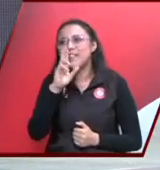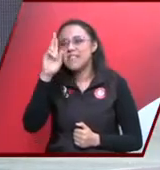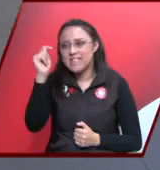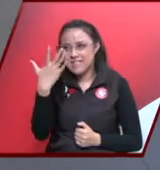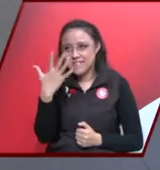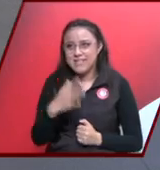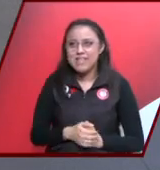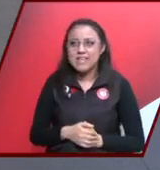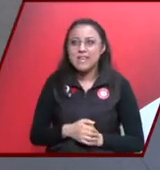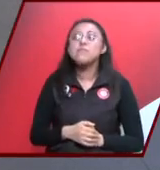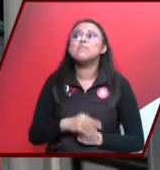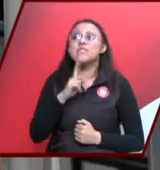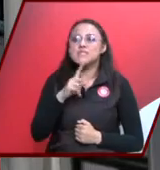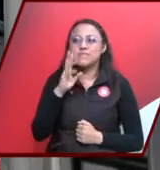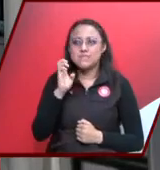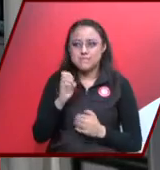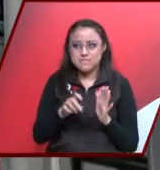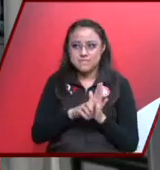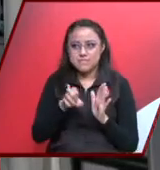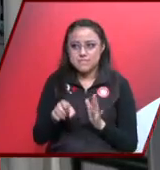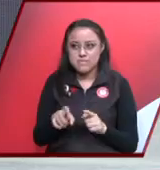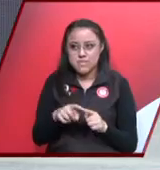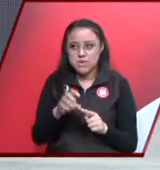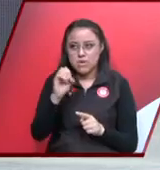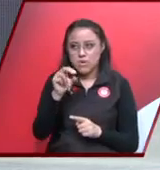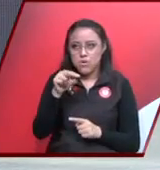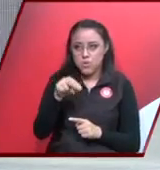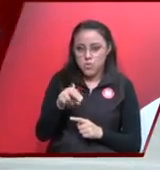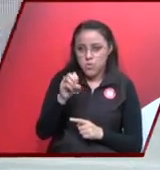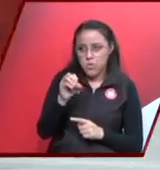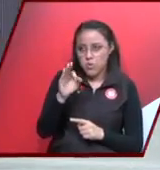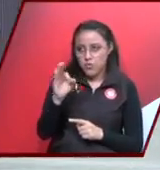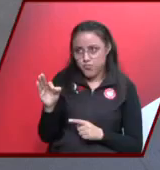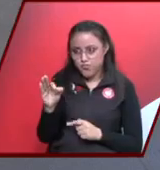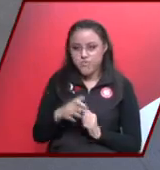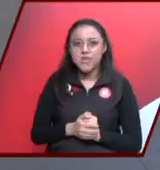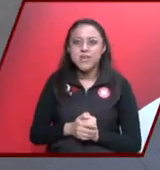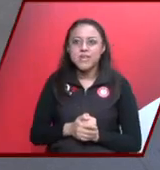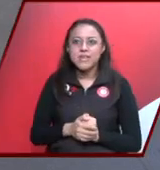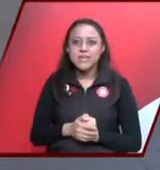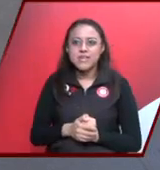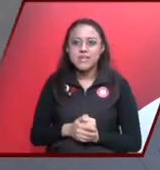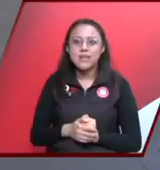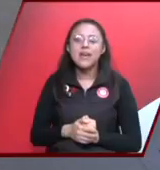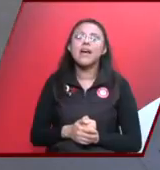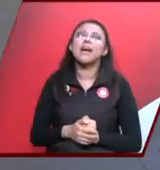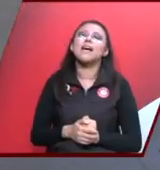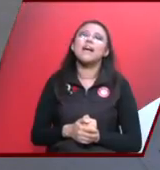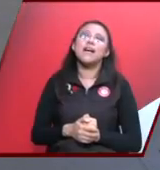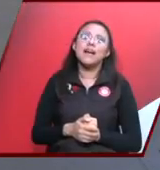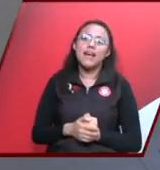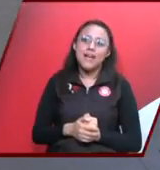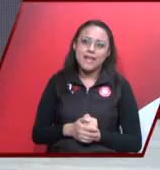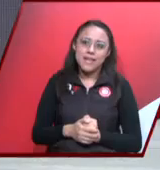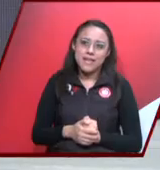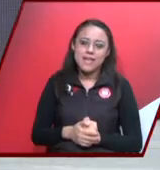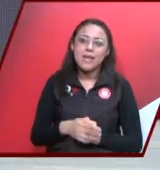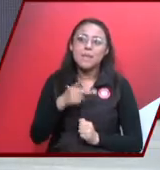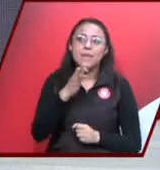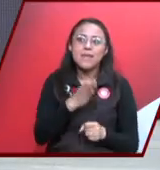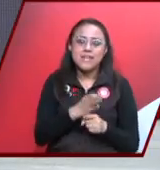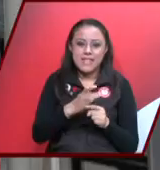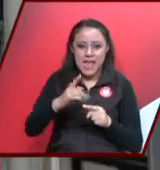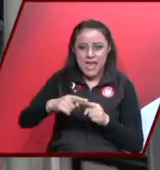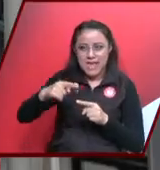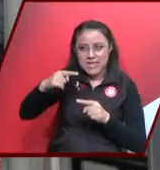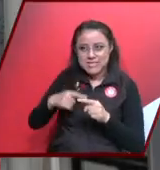digital? Por eso le queremos el digital. ¿Tiene un botón de on, off? Sí. Uh-huh. Ah, ¿ves? ¿Ves? Pero es que el sensor está